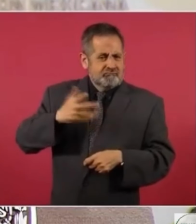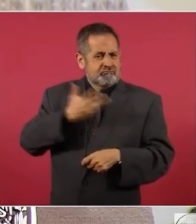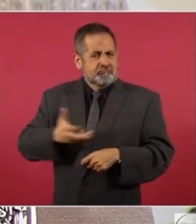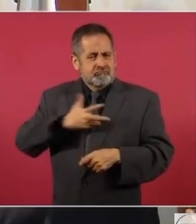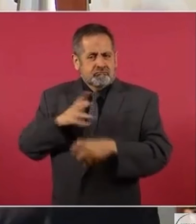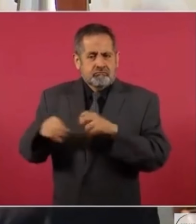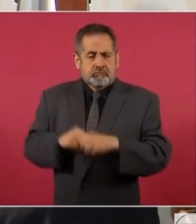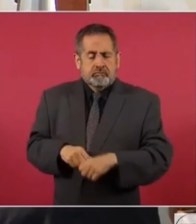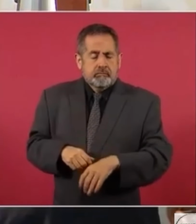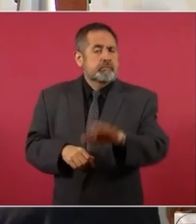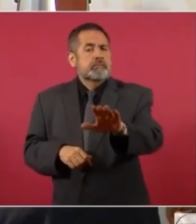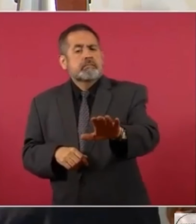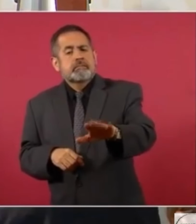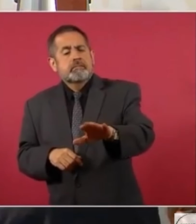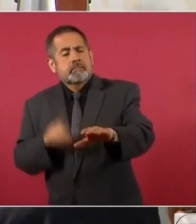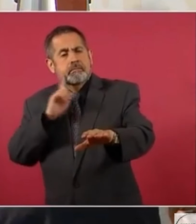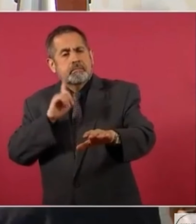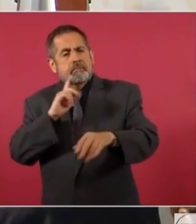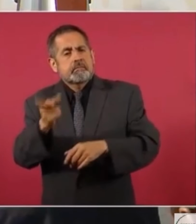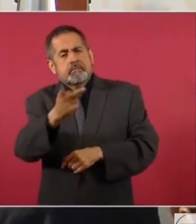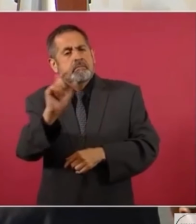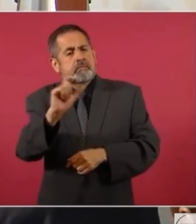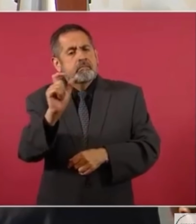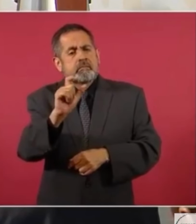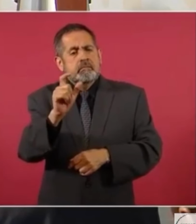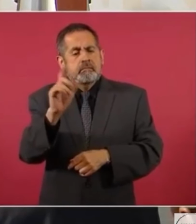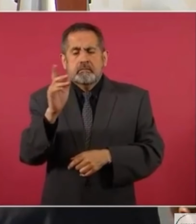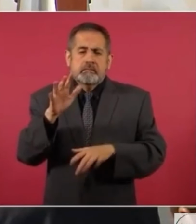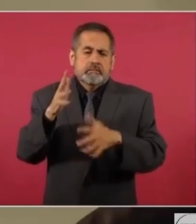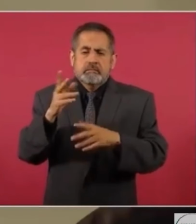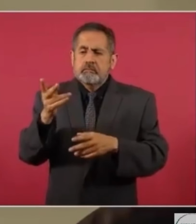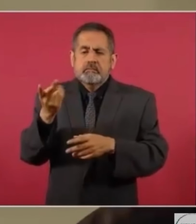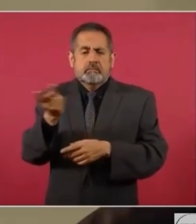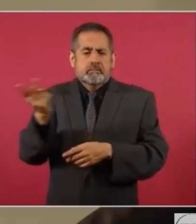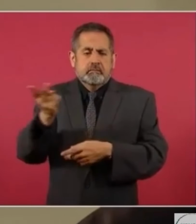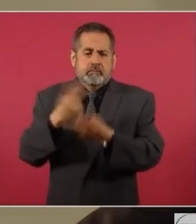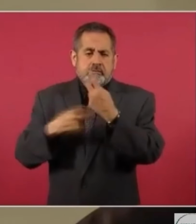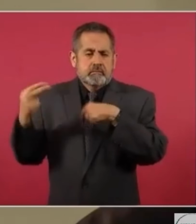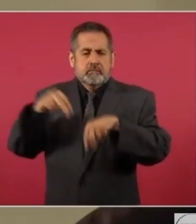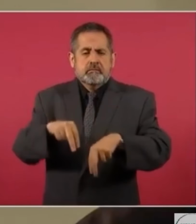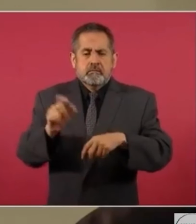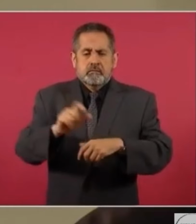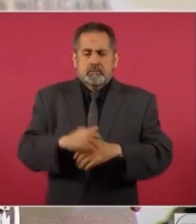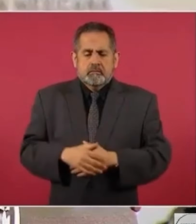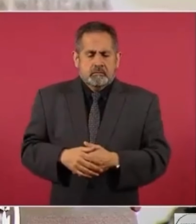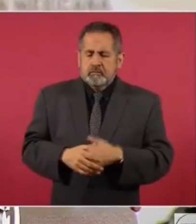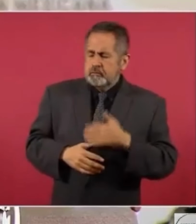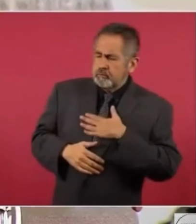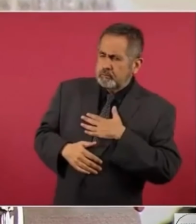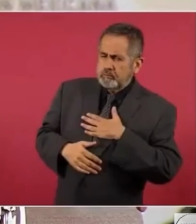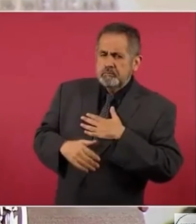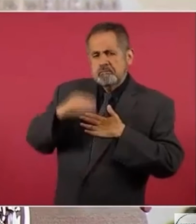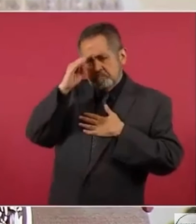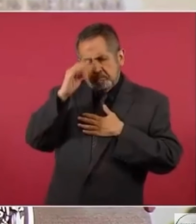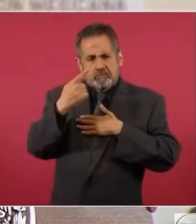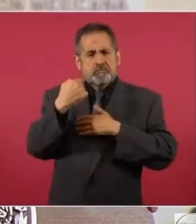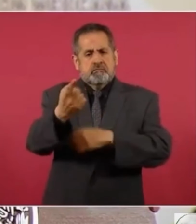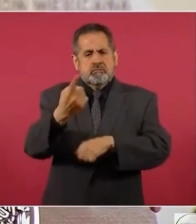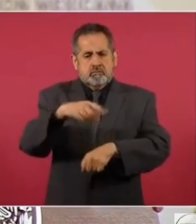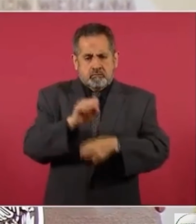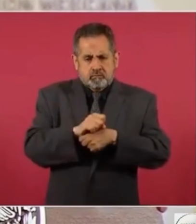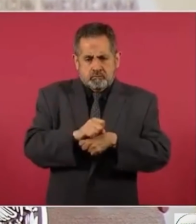Más o menos, ¿para cuándo piensa que será posible la visita de estas autoridades? Pues yo pienso que en una semana. Okay. Sí, que